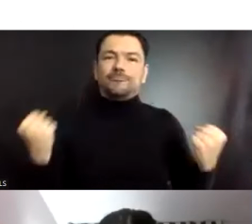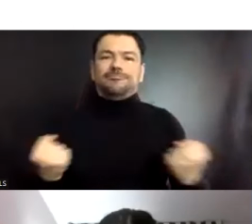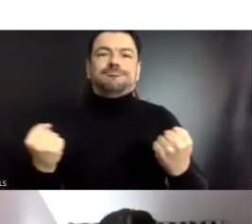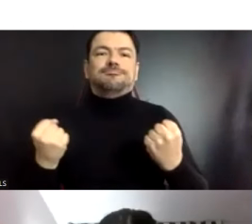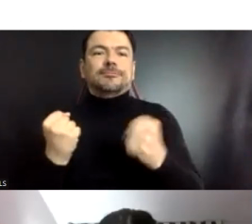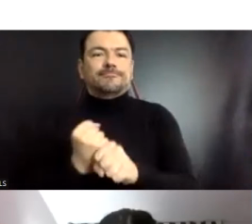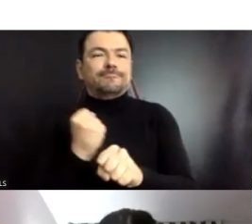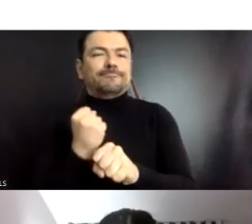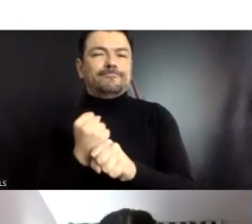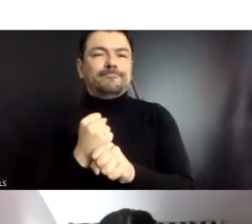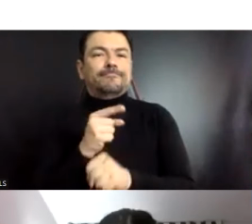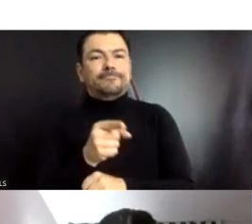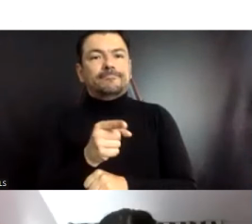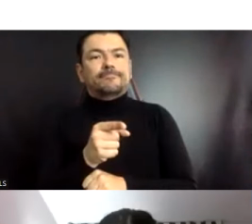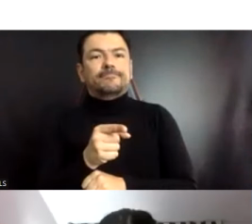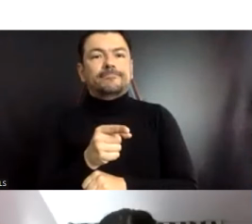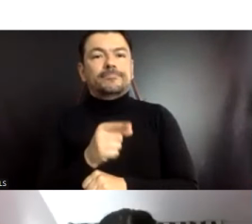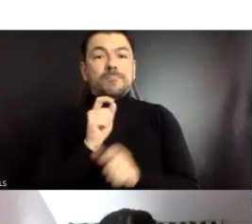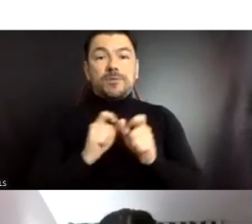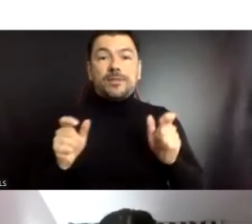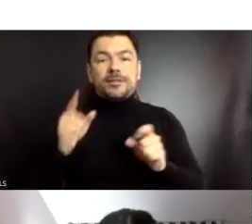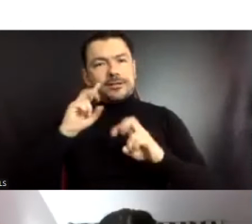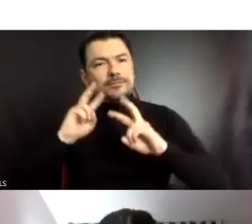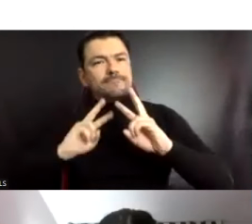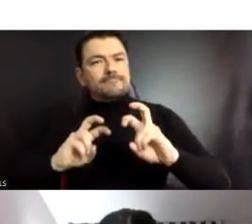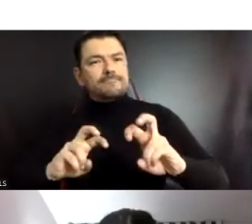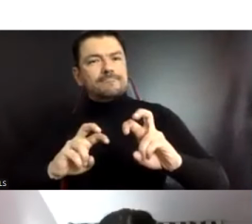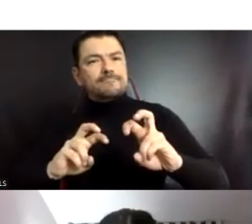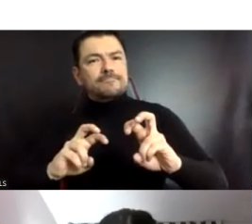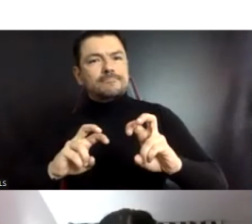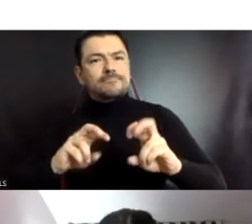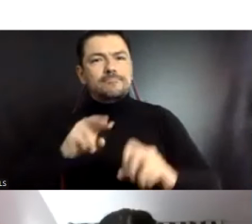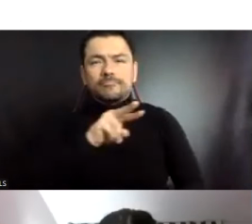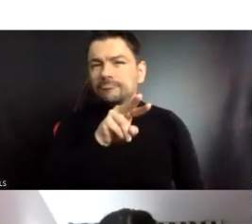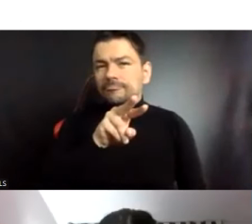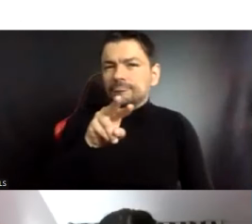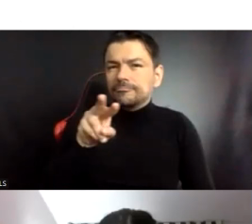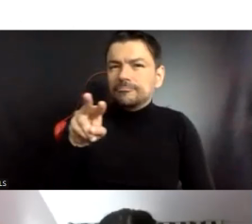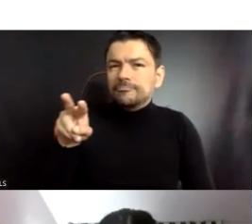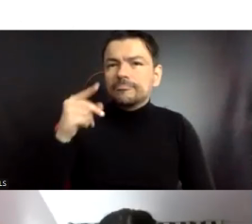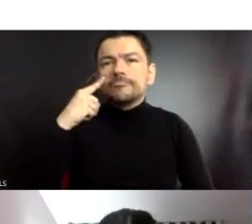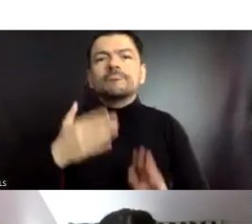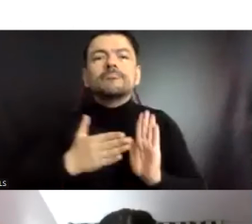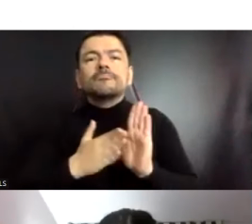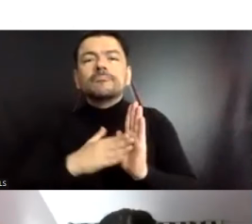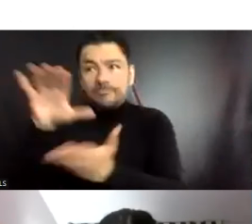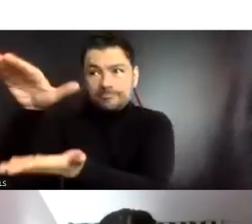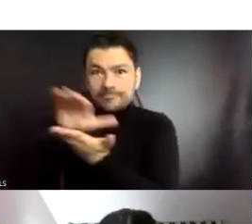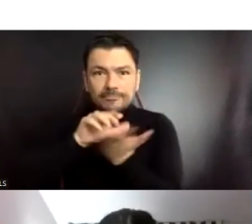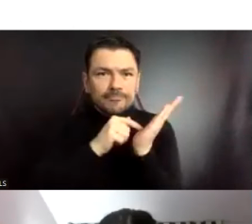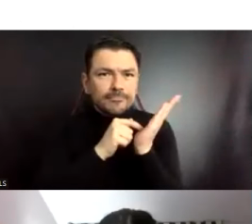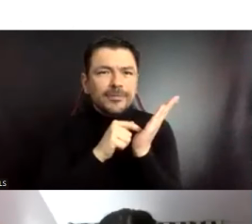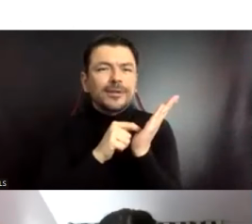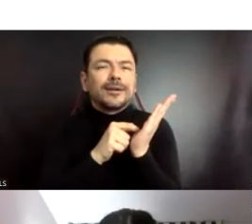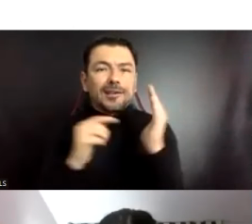Los investigadores van a encontrar valor en explorar estos mapas de evidencia, cerrando estas brechas que hemos dicho en distintas